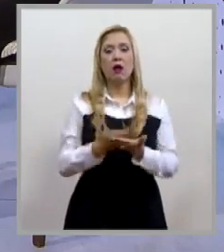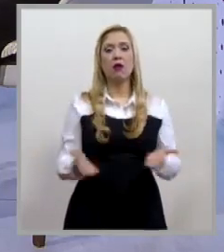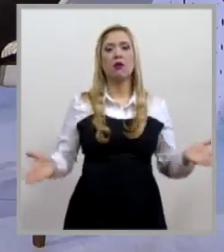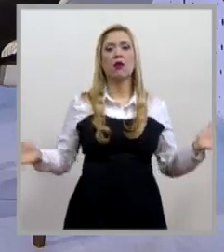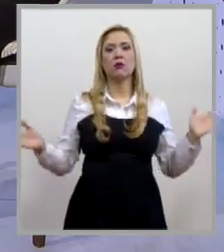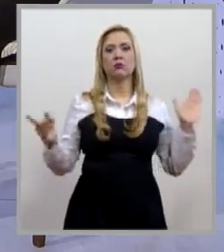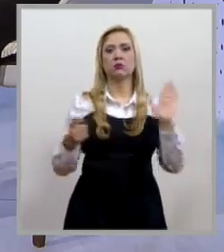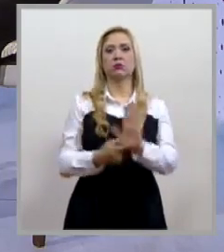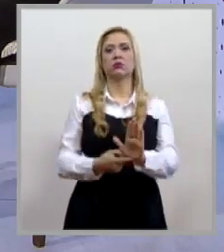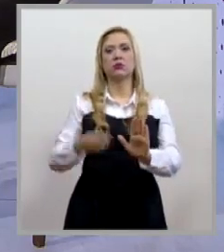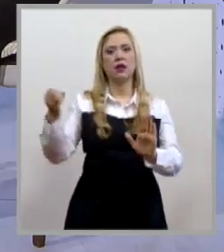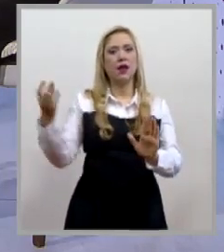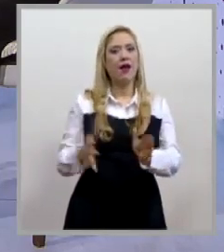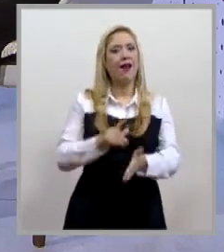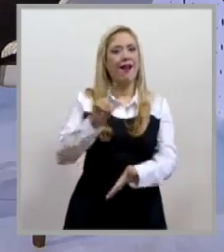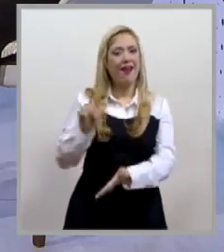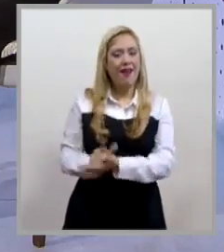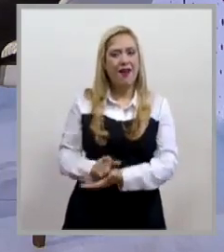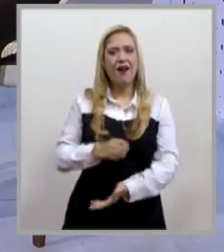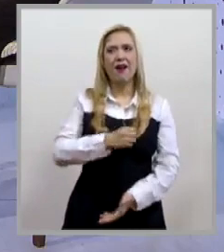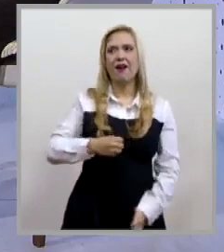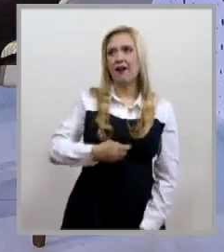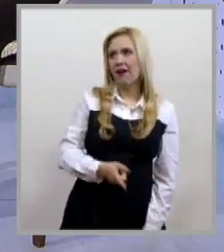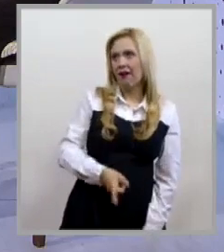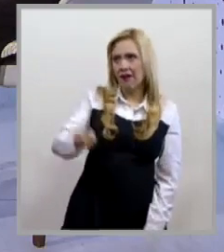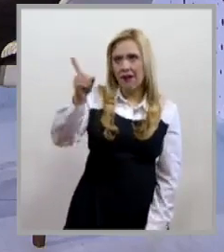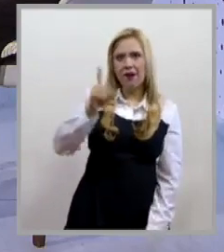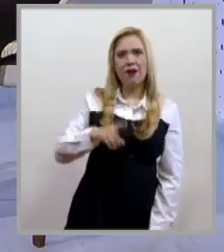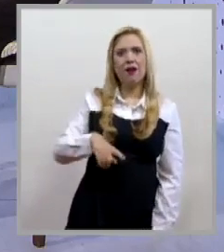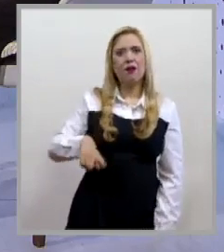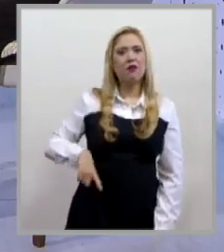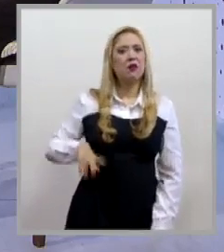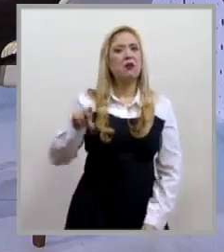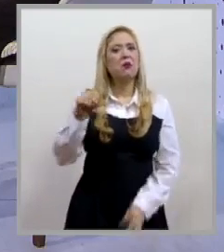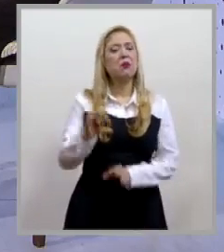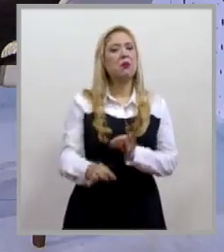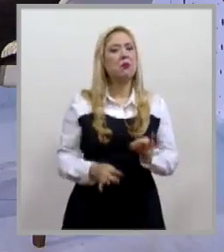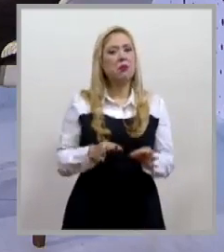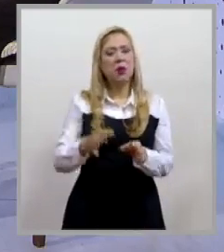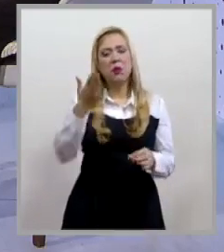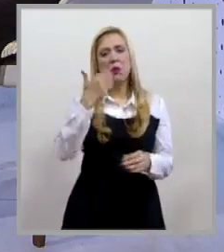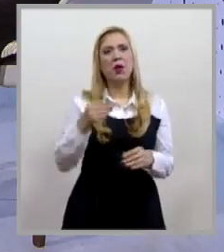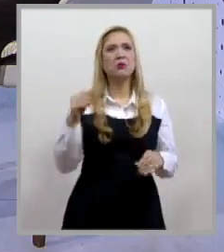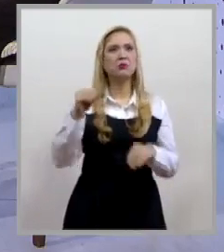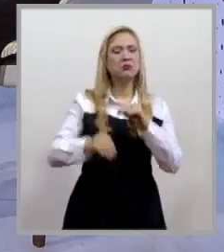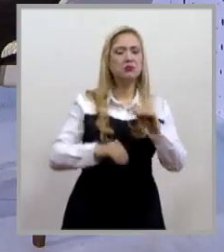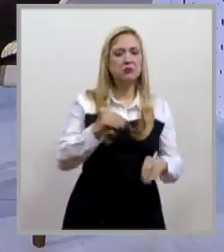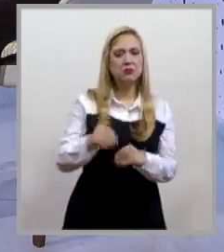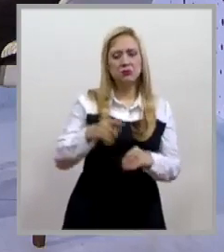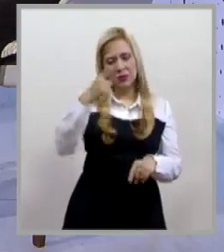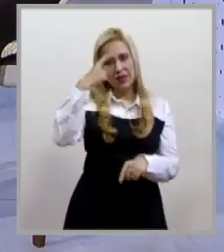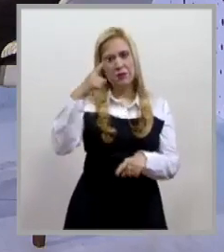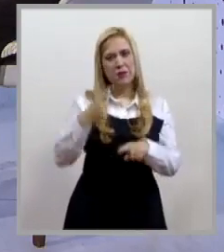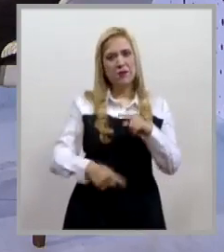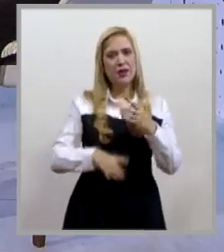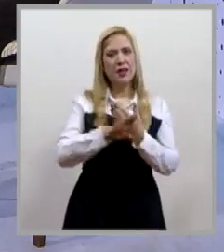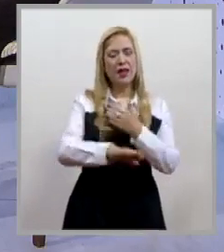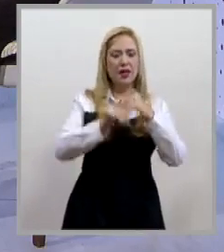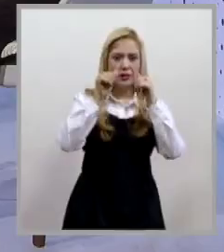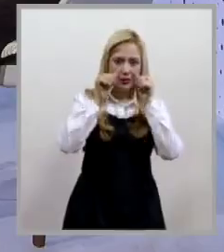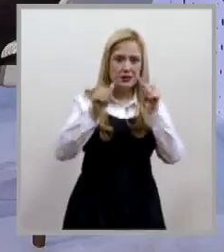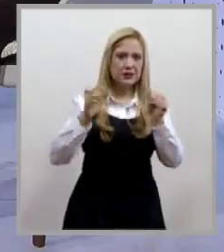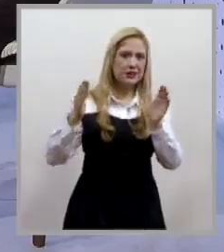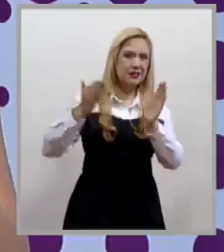pesar de tener la legislación y las obligaciones, las autoridades no estaban cumpliendo su trabajo, no había política pública para prevenir, atender y sancionar